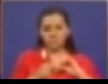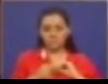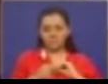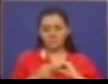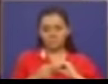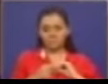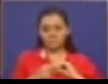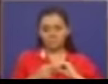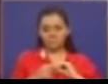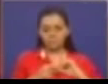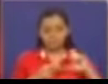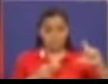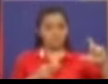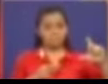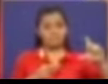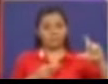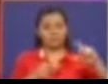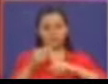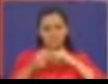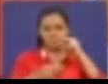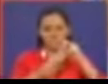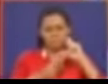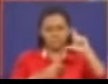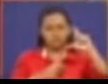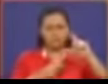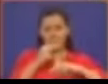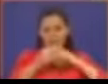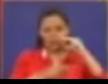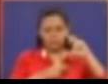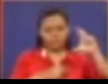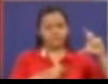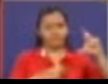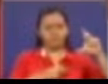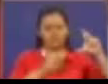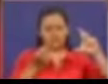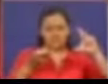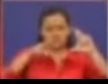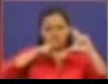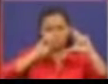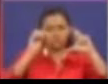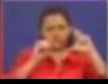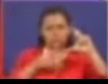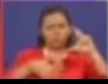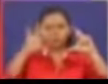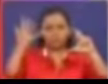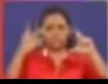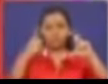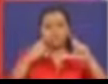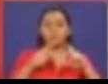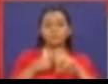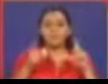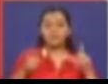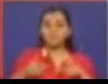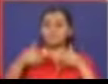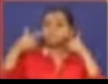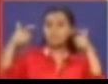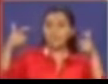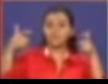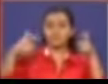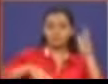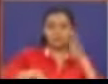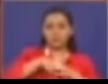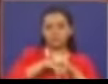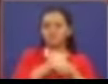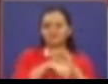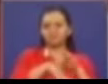había altas tasas a pequeñas herencias y paraban a 35% con las grandes herencias. Nosotros con las grandes herencias, las